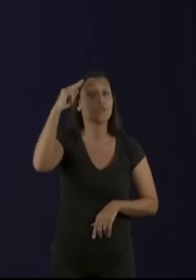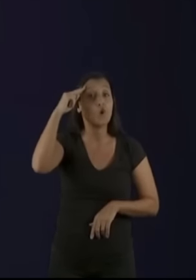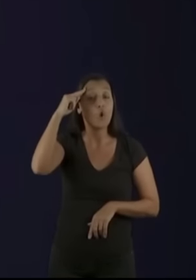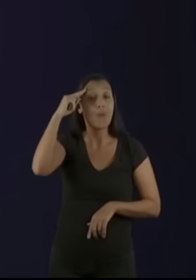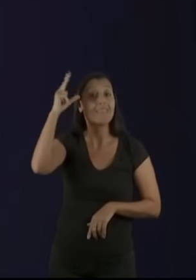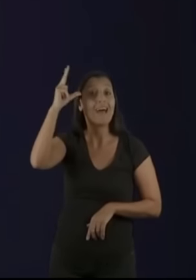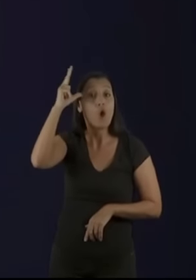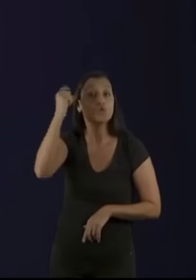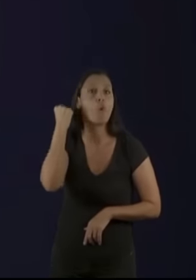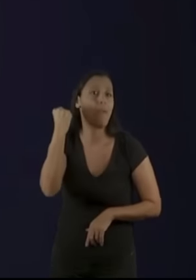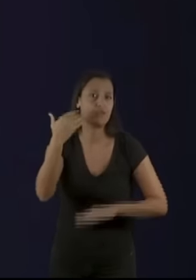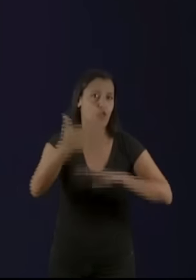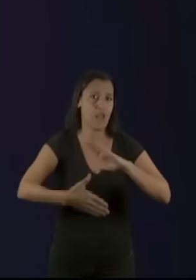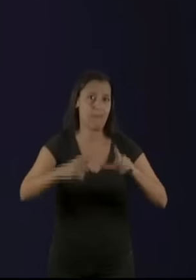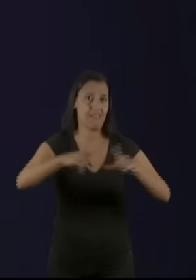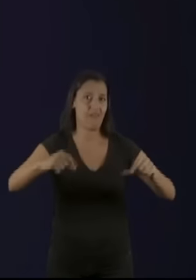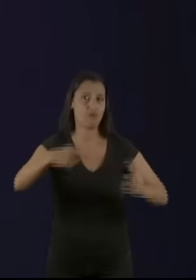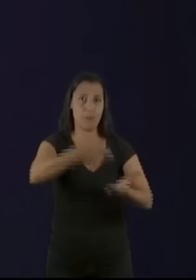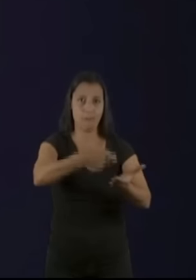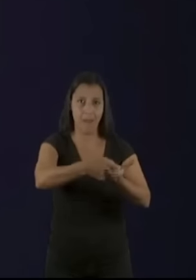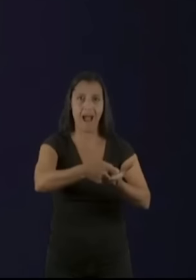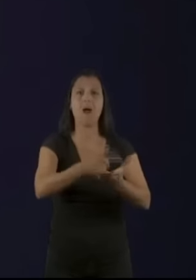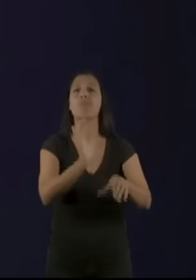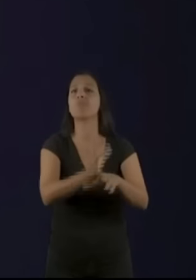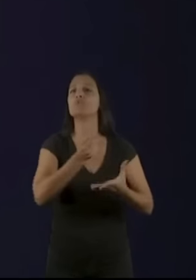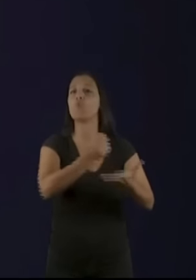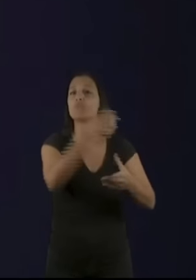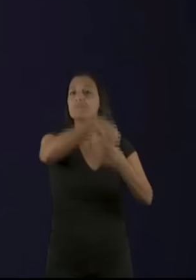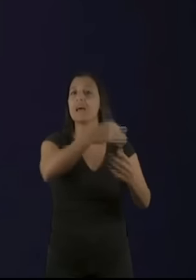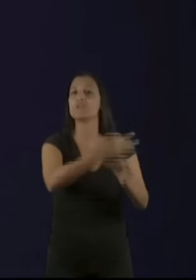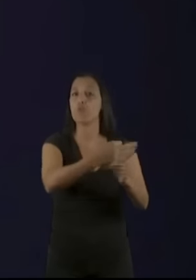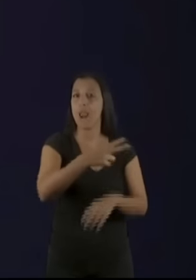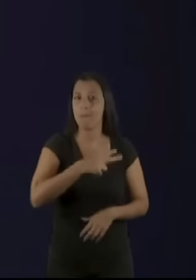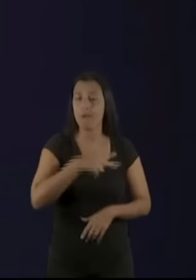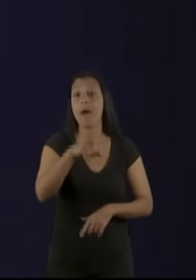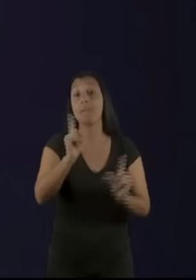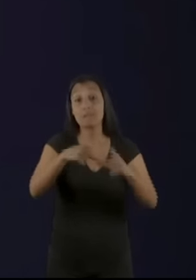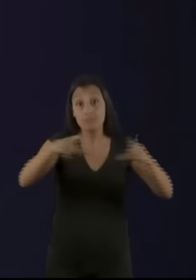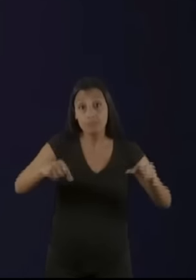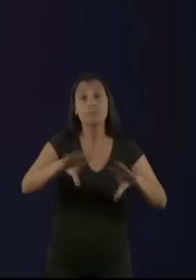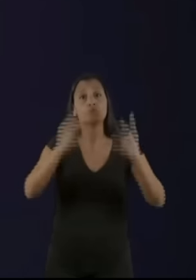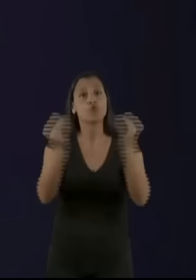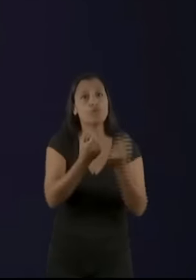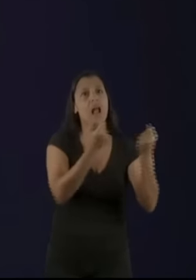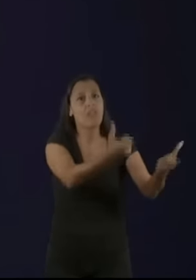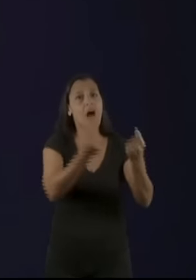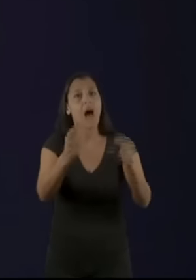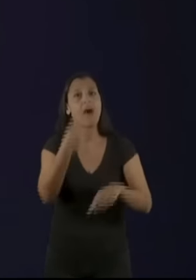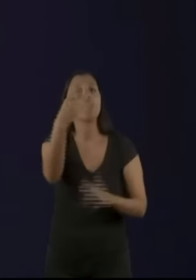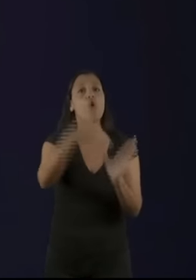27.198 pesos este voucher va a alcanzar O podría alcanzar a los 2 millones de